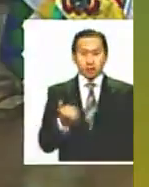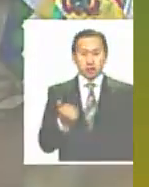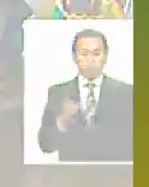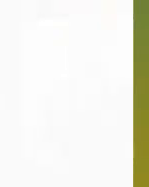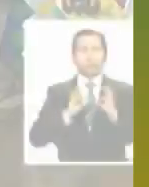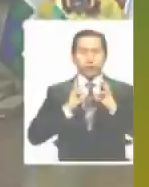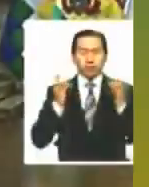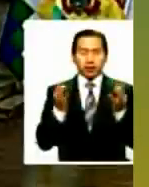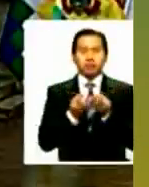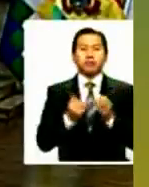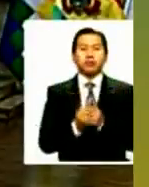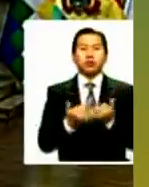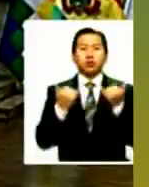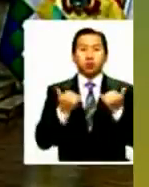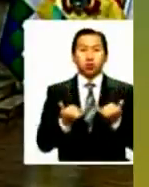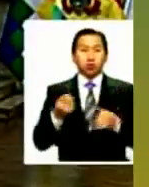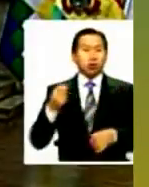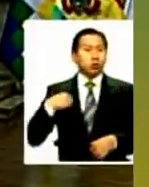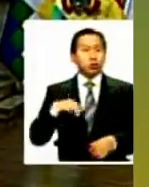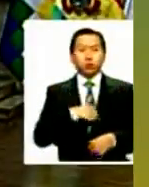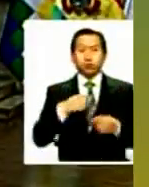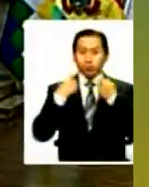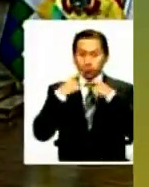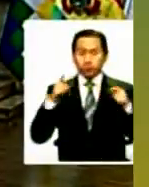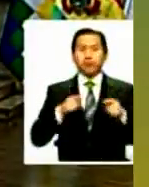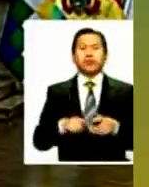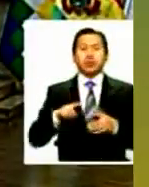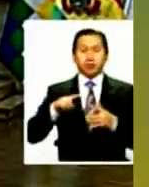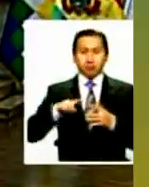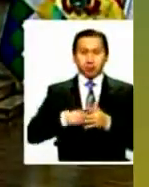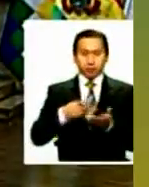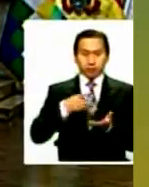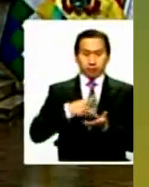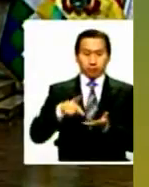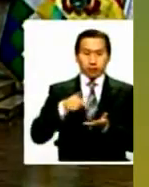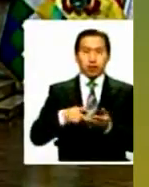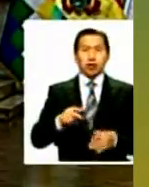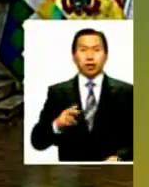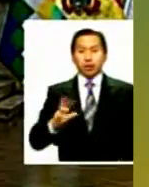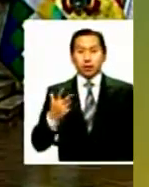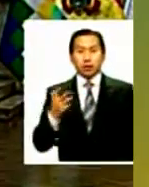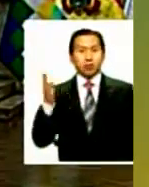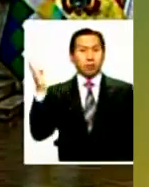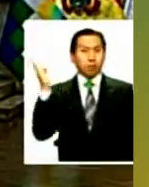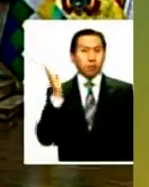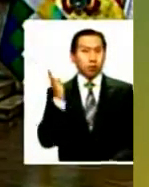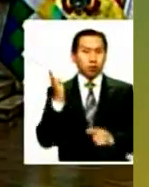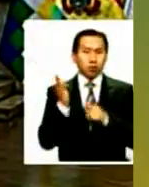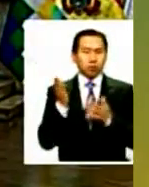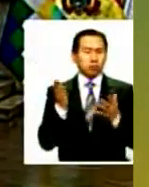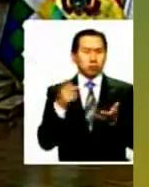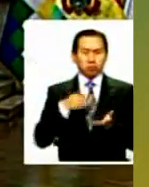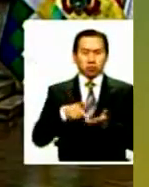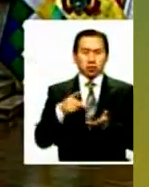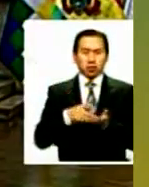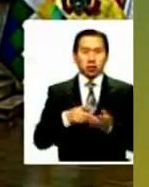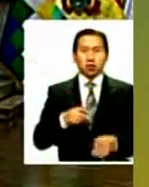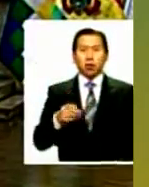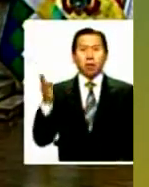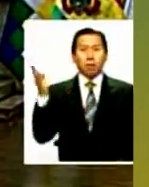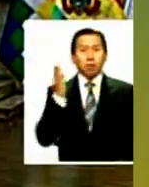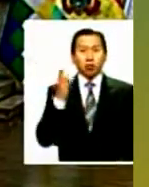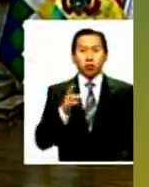Asoban y todavía no tienen información al respecto. Entonces, de nuevo, lo mismo que le decía con el otro plan, son interesantes, van a dar un gran